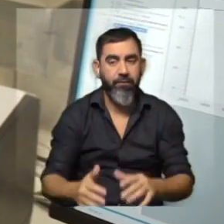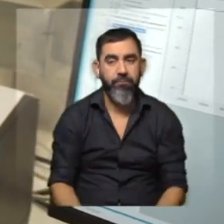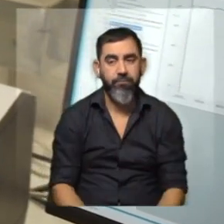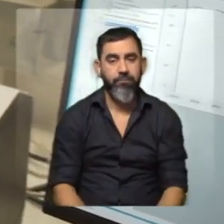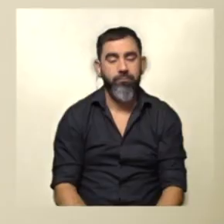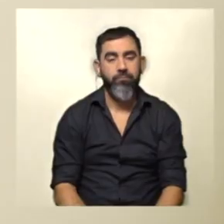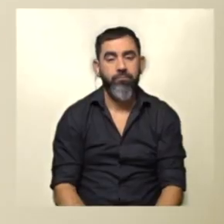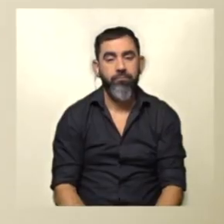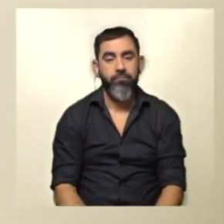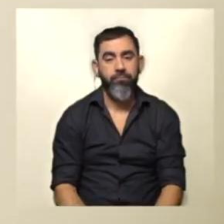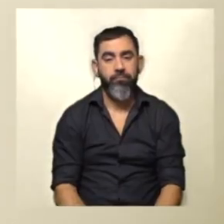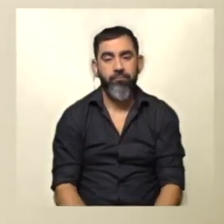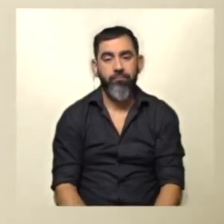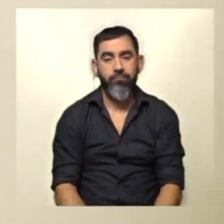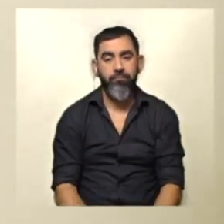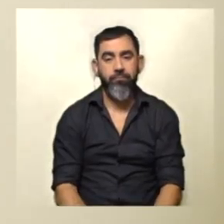lo que tenés.